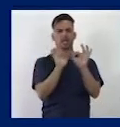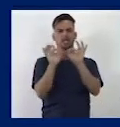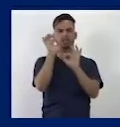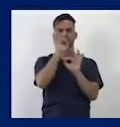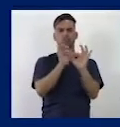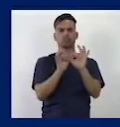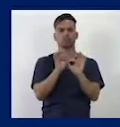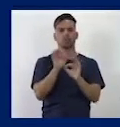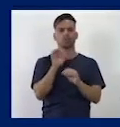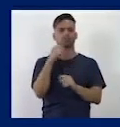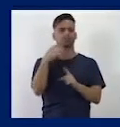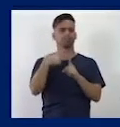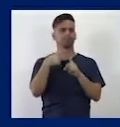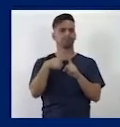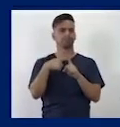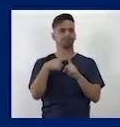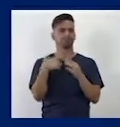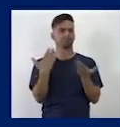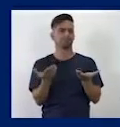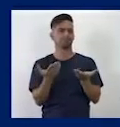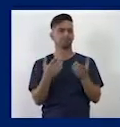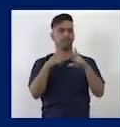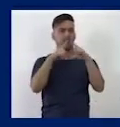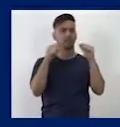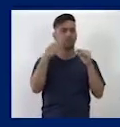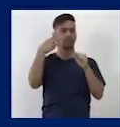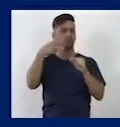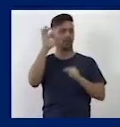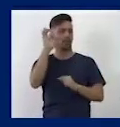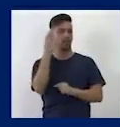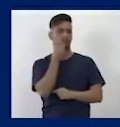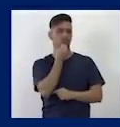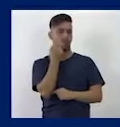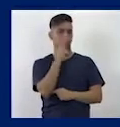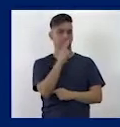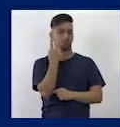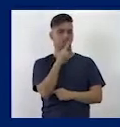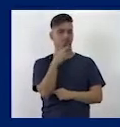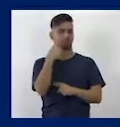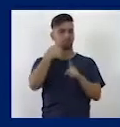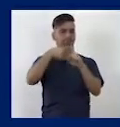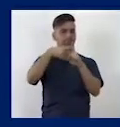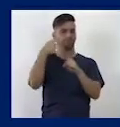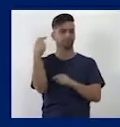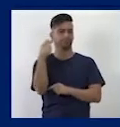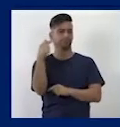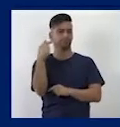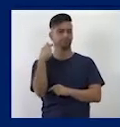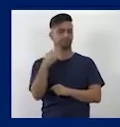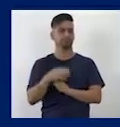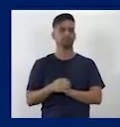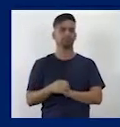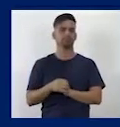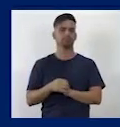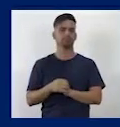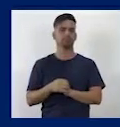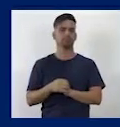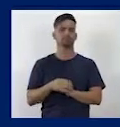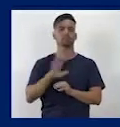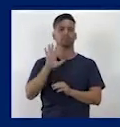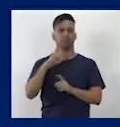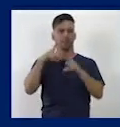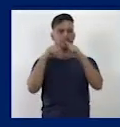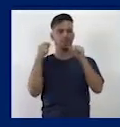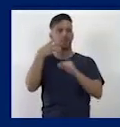un dispositivo para dispositivos delta es que puede ser positivo o negativo si del taller negativo menos